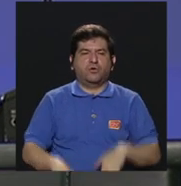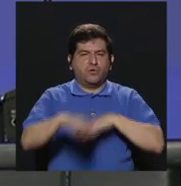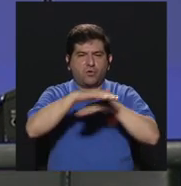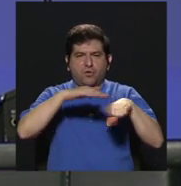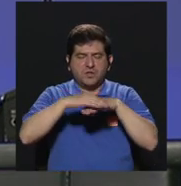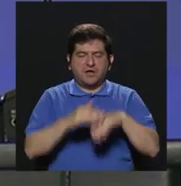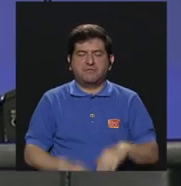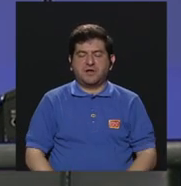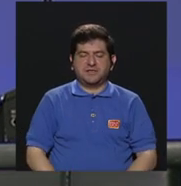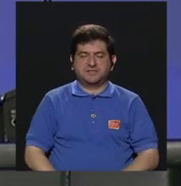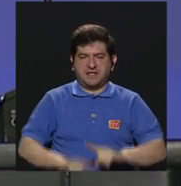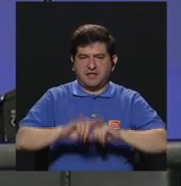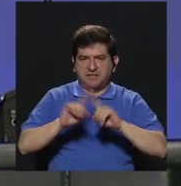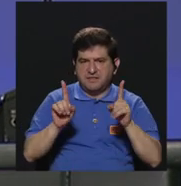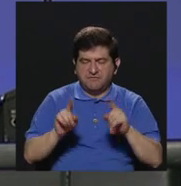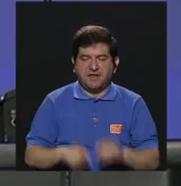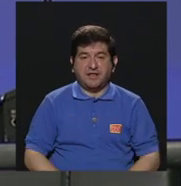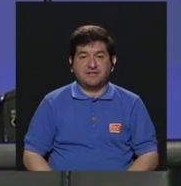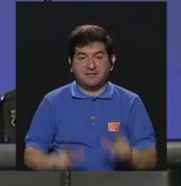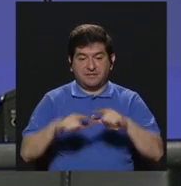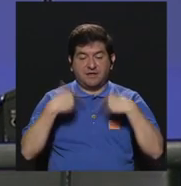que no sea la pandilla.